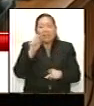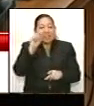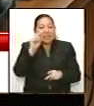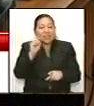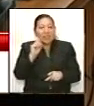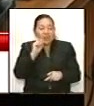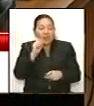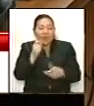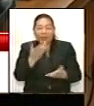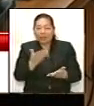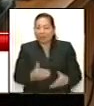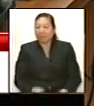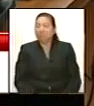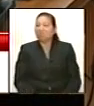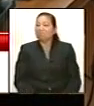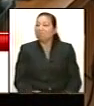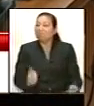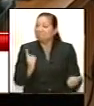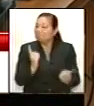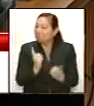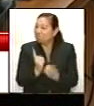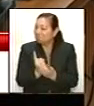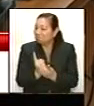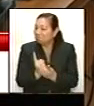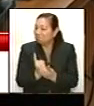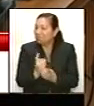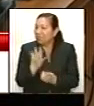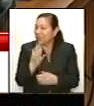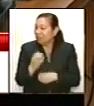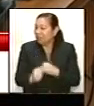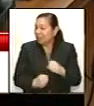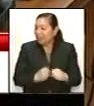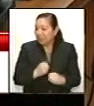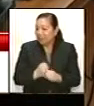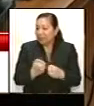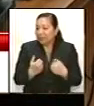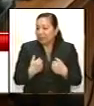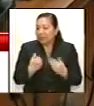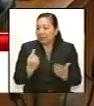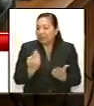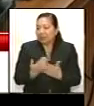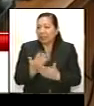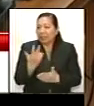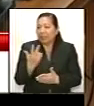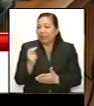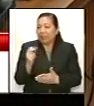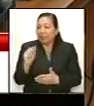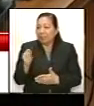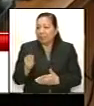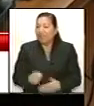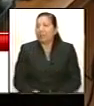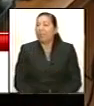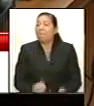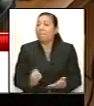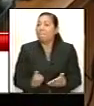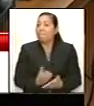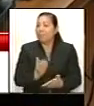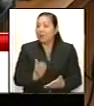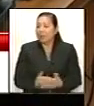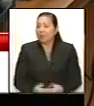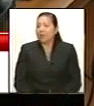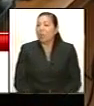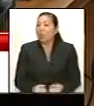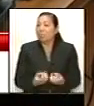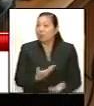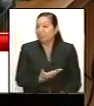¿no? Estamos cerca, en casi 5 años de funcionamiento, tenemos cerca de 30.000 casos reportados.